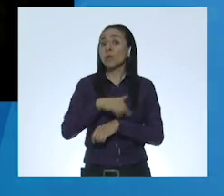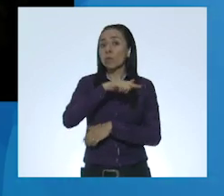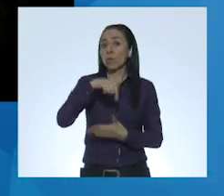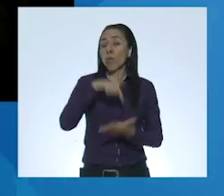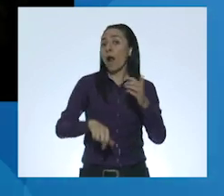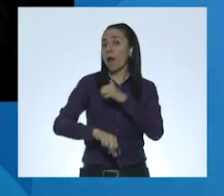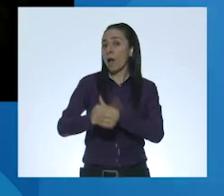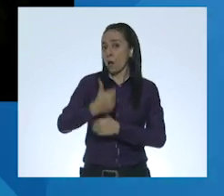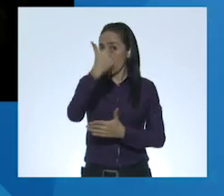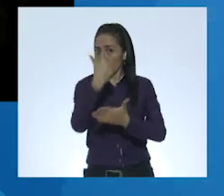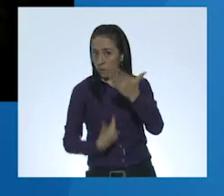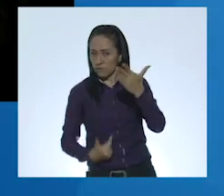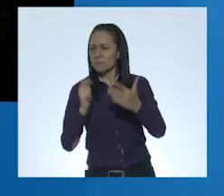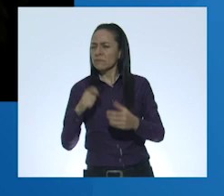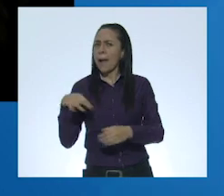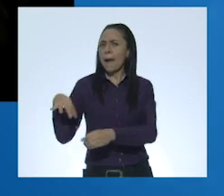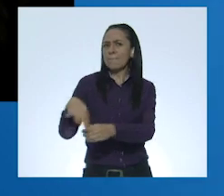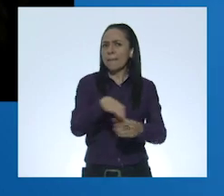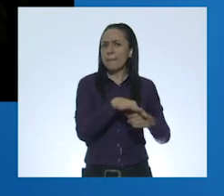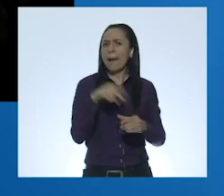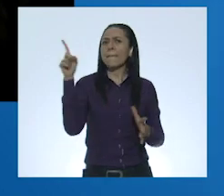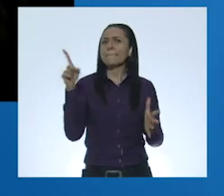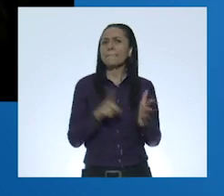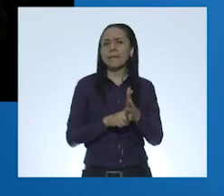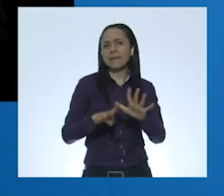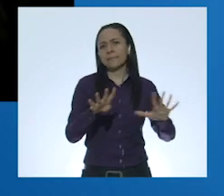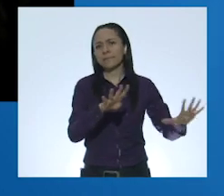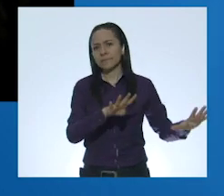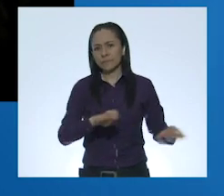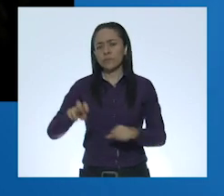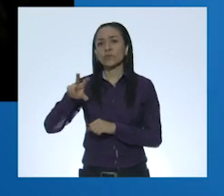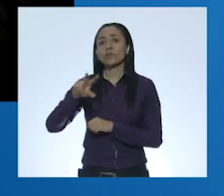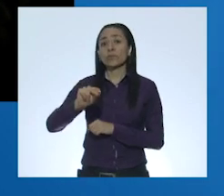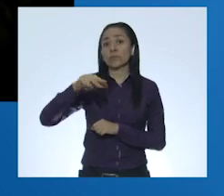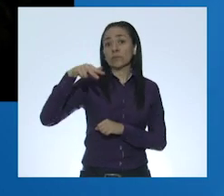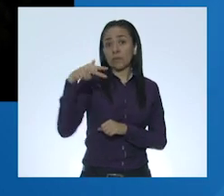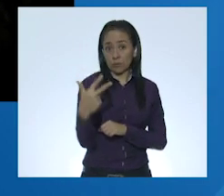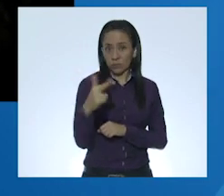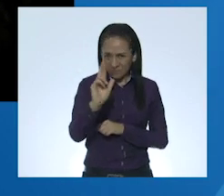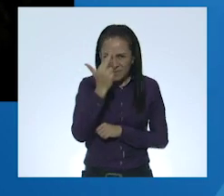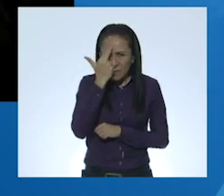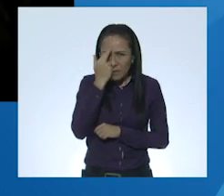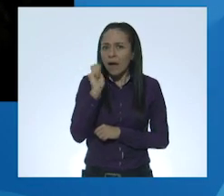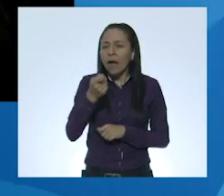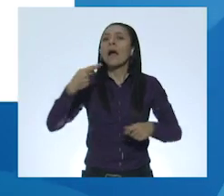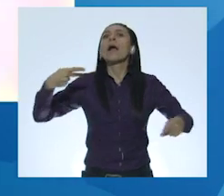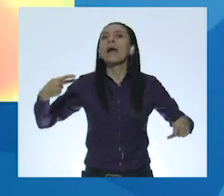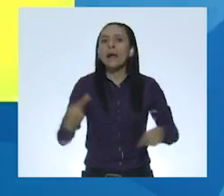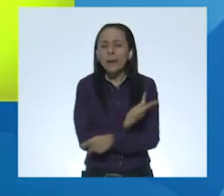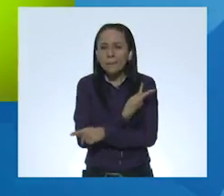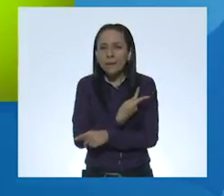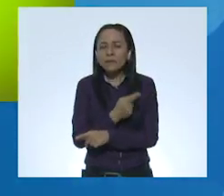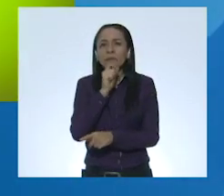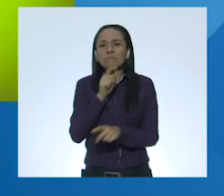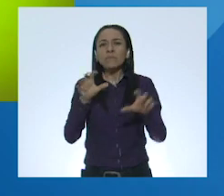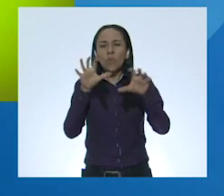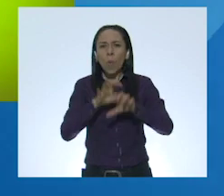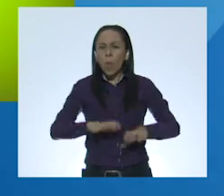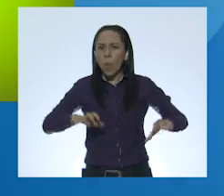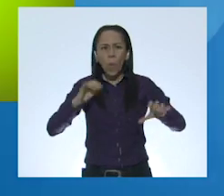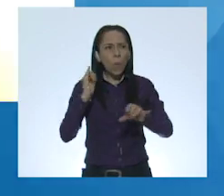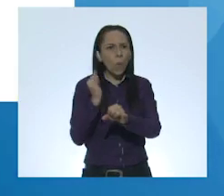Las polémicas elecciones de 1988. ¿Recuerdan? Fue el año en que se cayó el sistema.